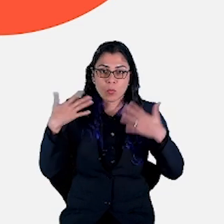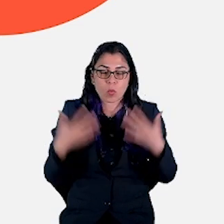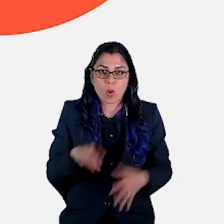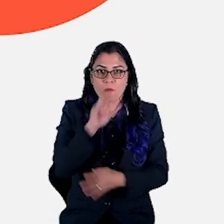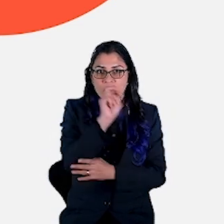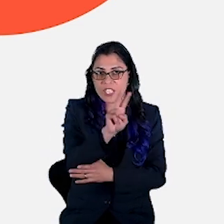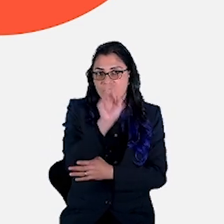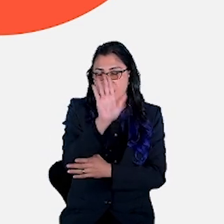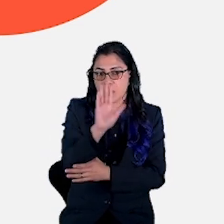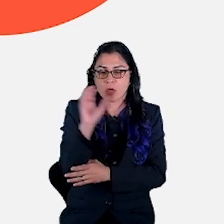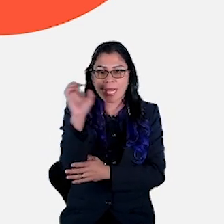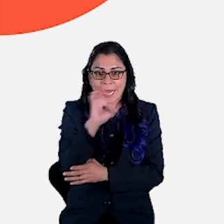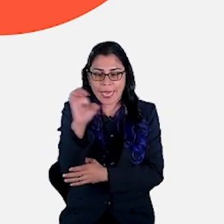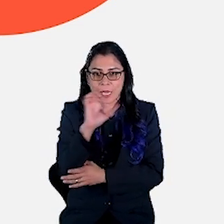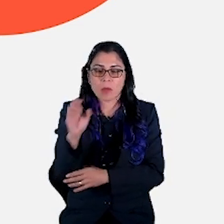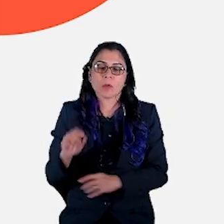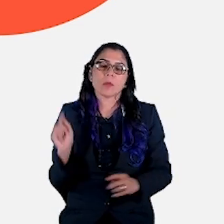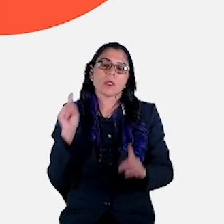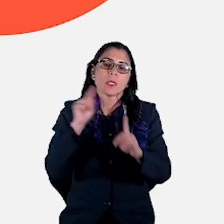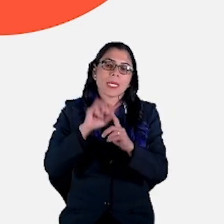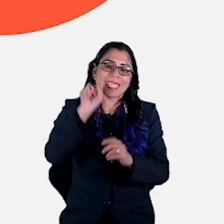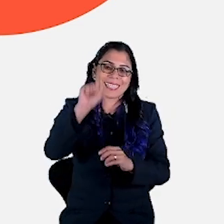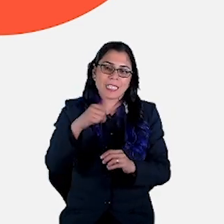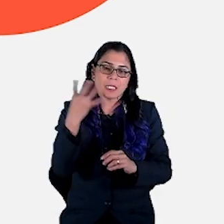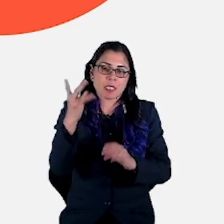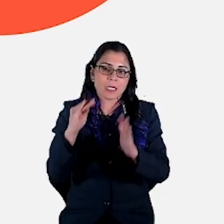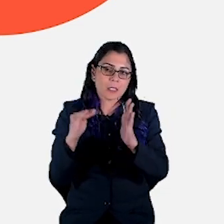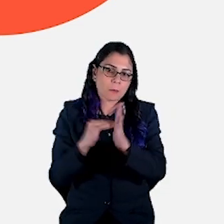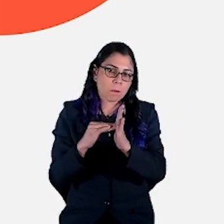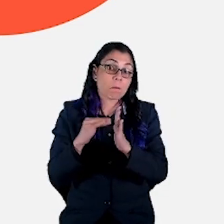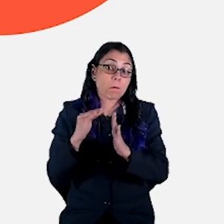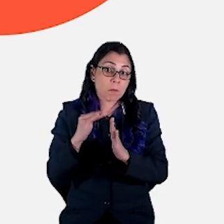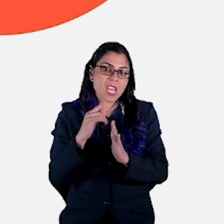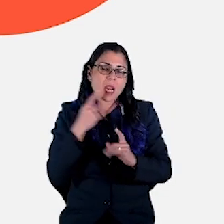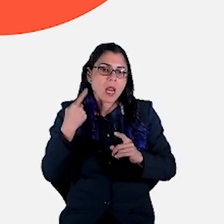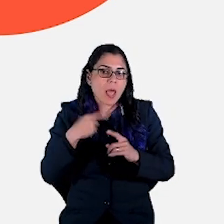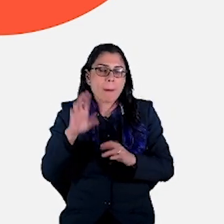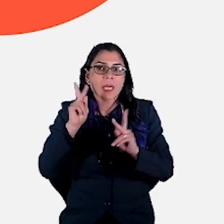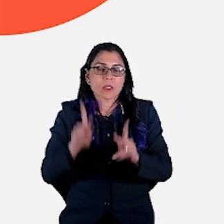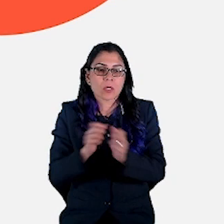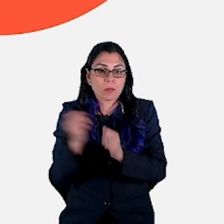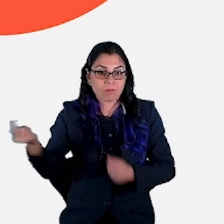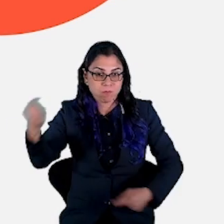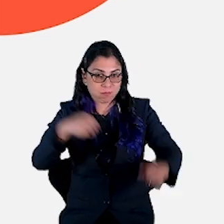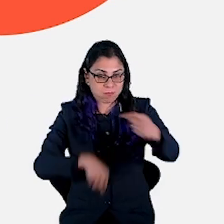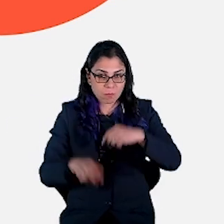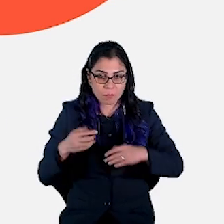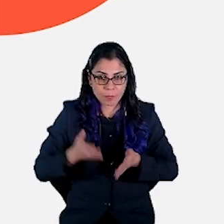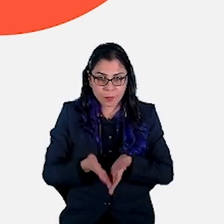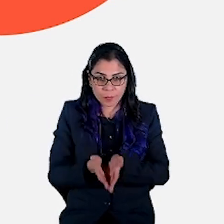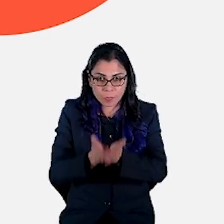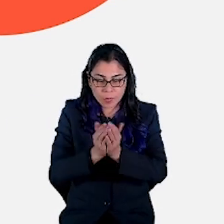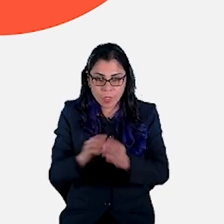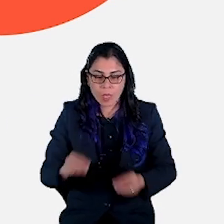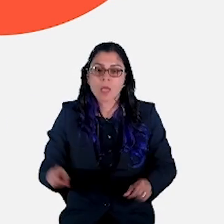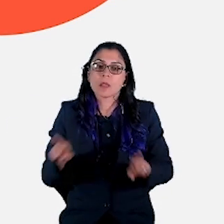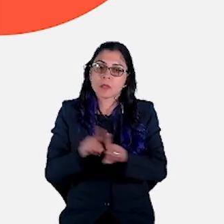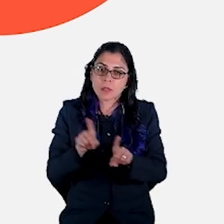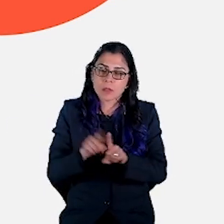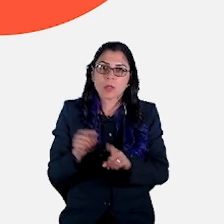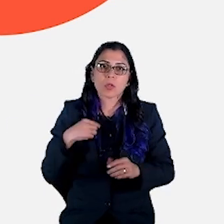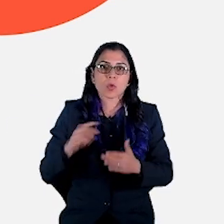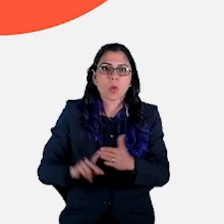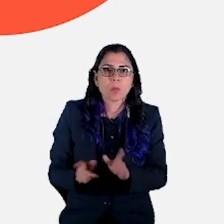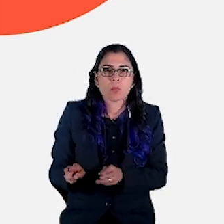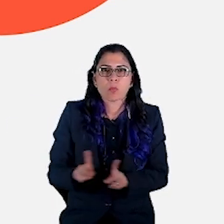enero hasta este momento 17,800 pasajeros excursionistas han estado en Panamá tanto en nuestro Puerto en el